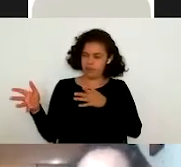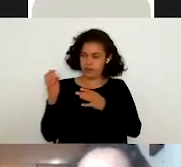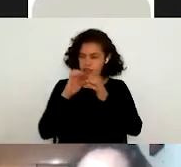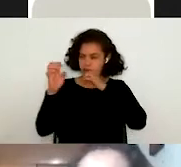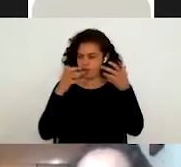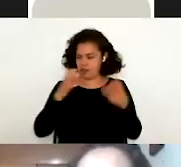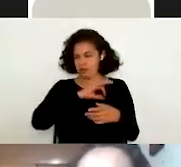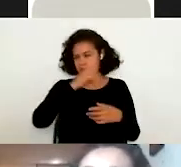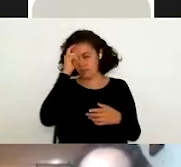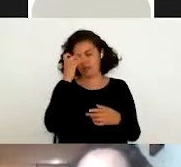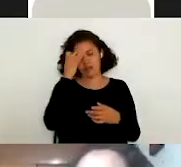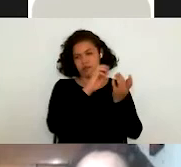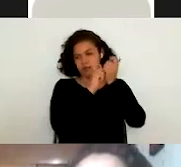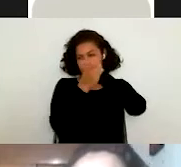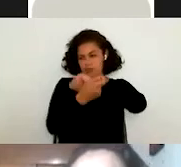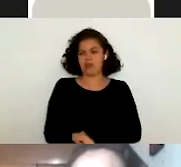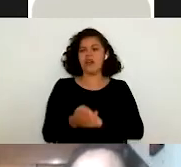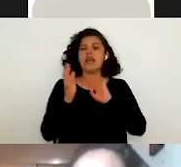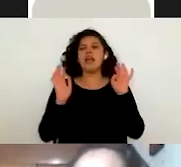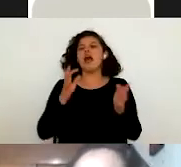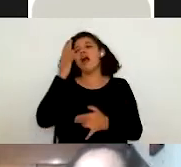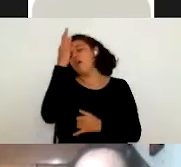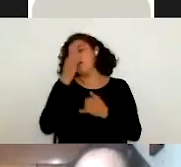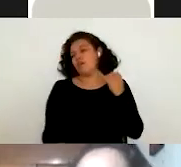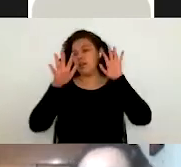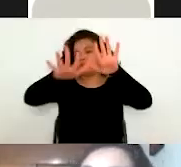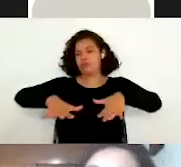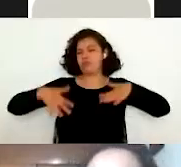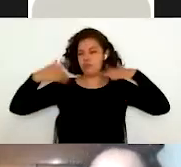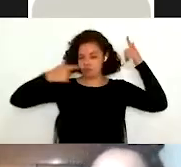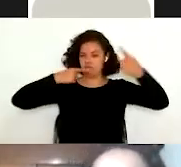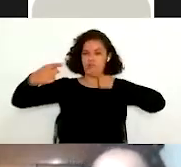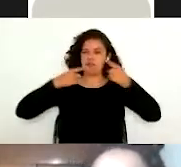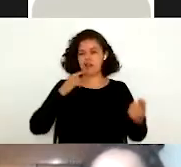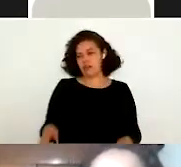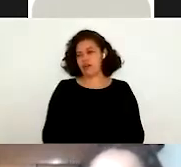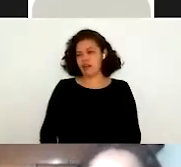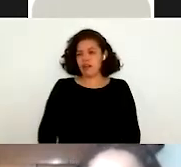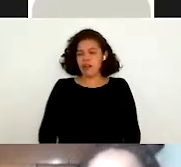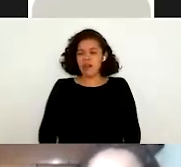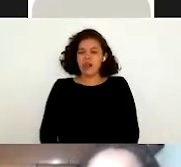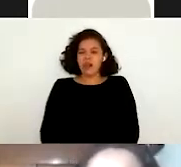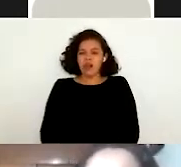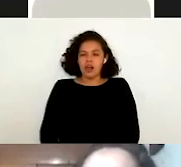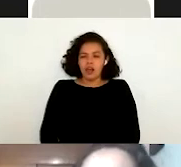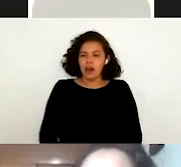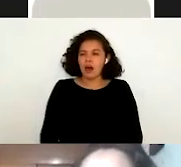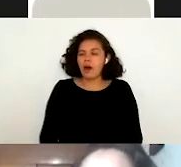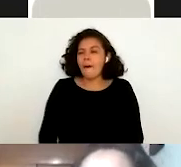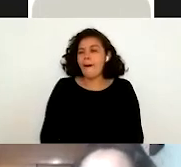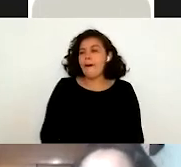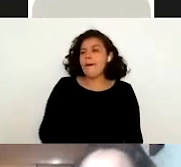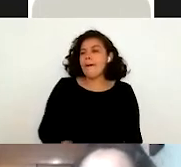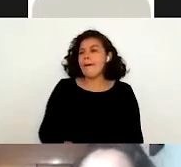va evolucionando, al final puedo hacer un foro o debate para ir en seguimiento, ¿no?